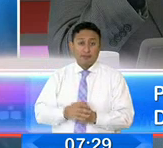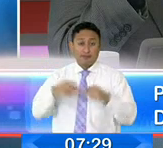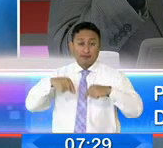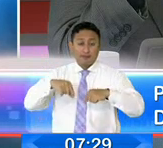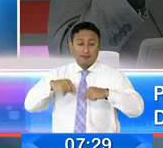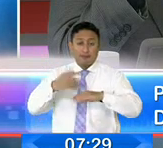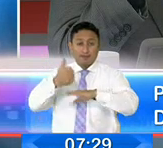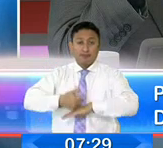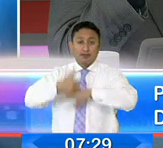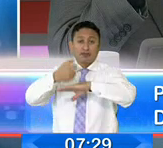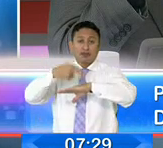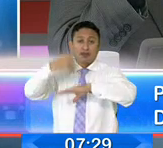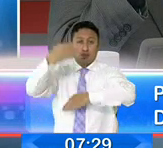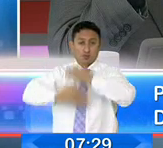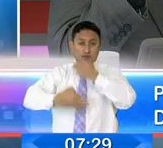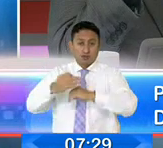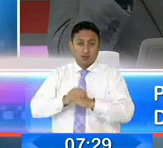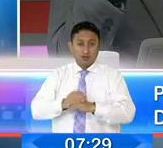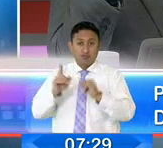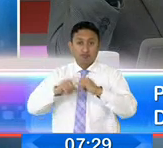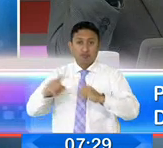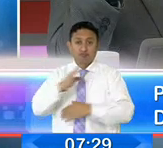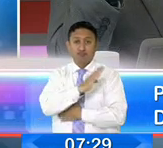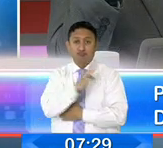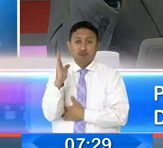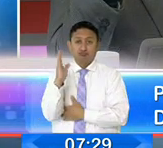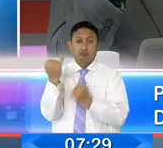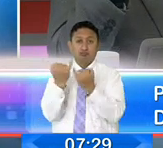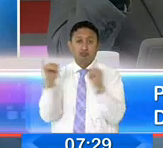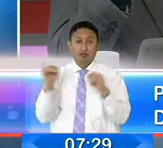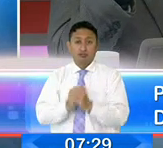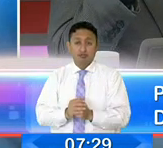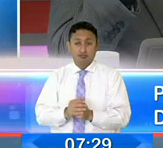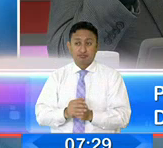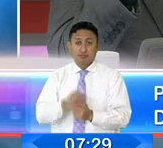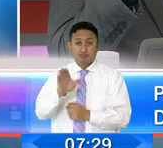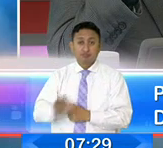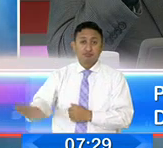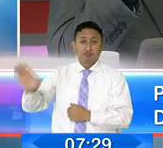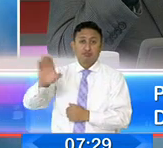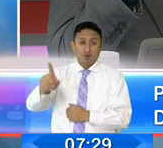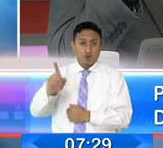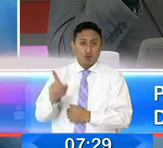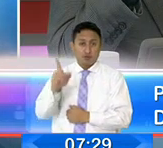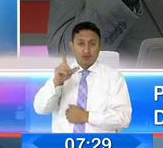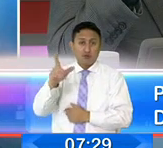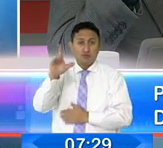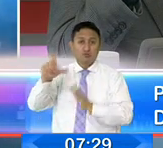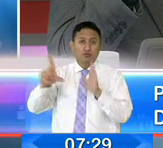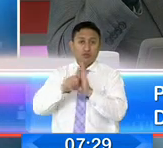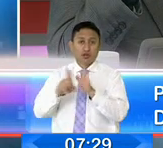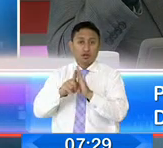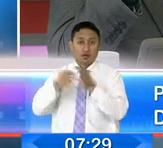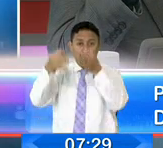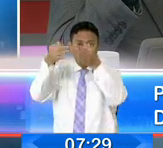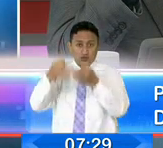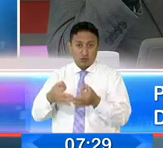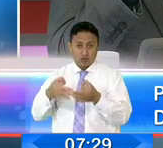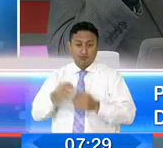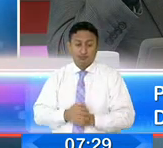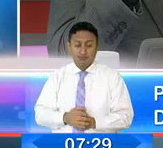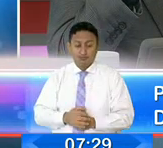una Corte Nacional de Justicia independiente que se deba precisamente a aplicar una justicia justa y